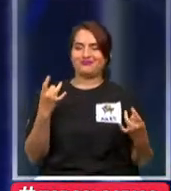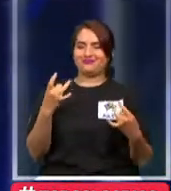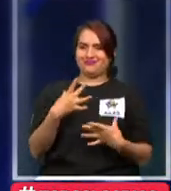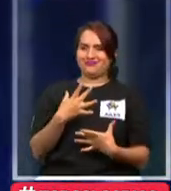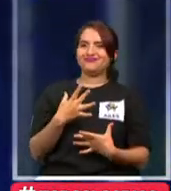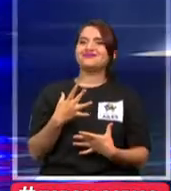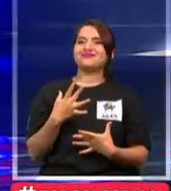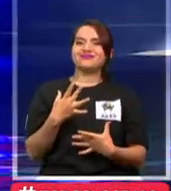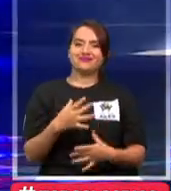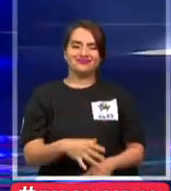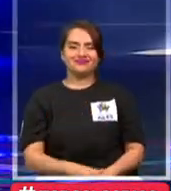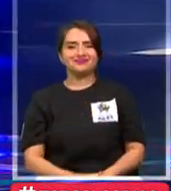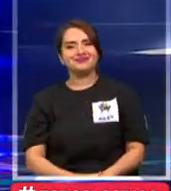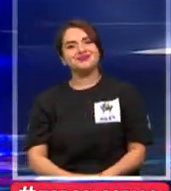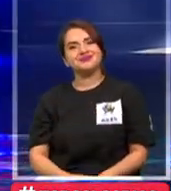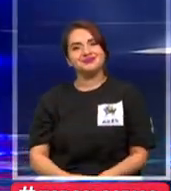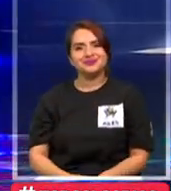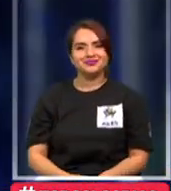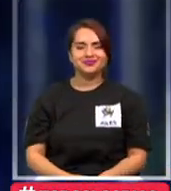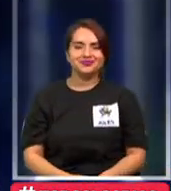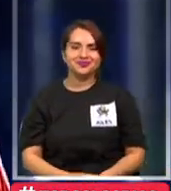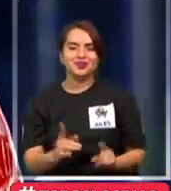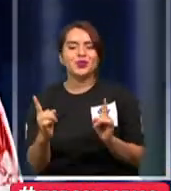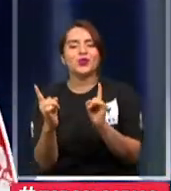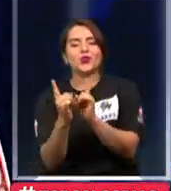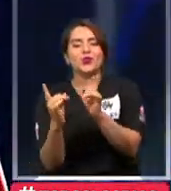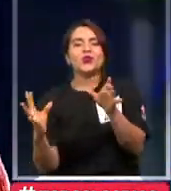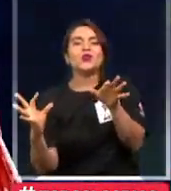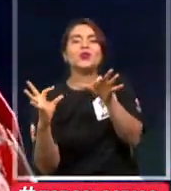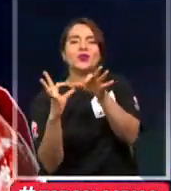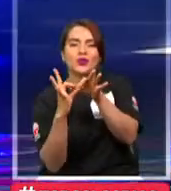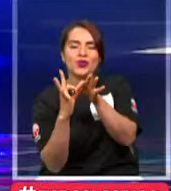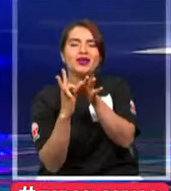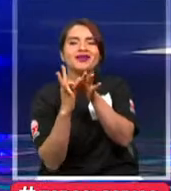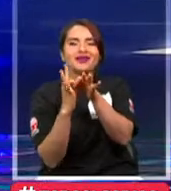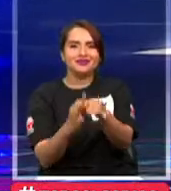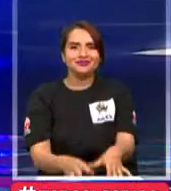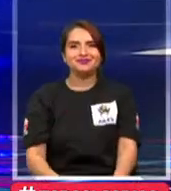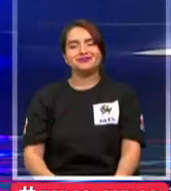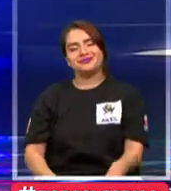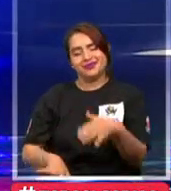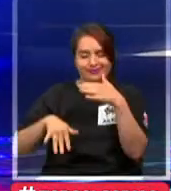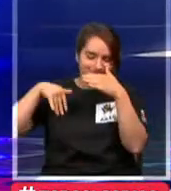solo que no une. Y se va